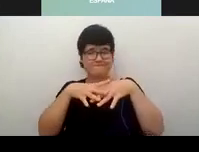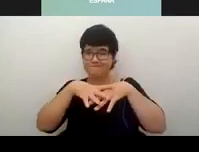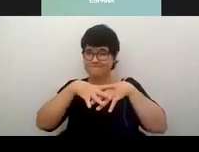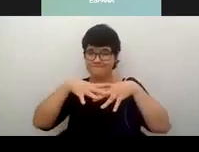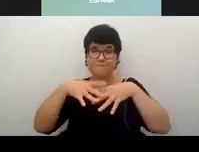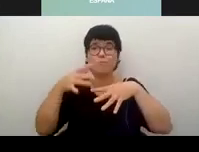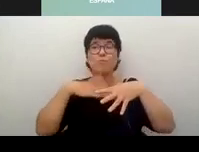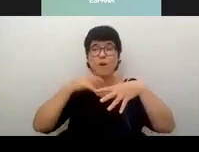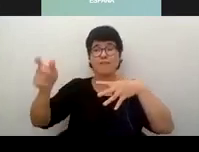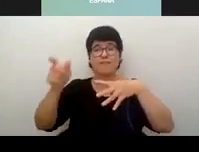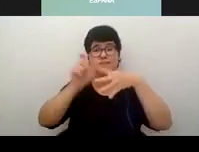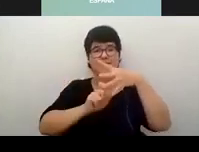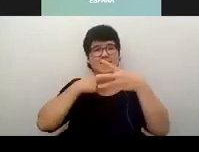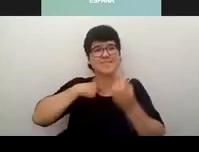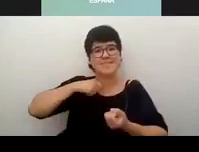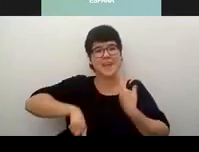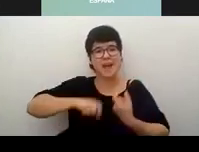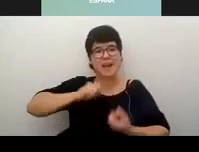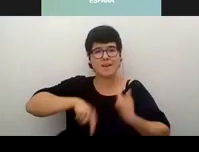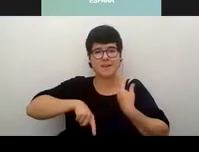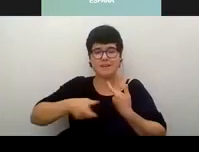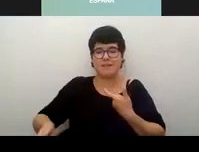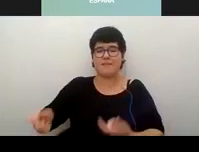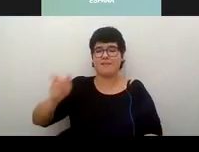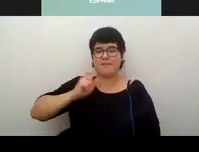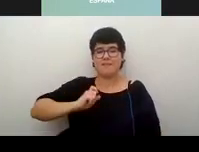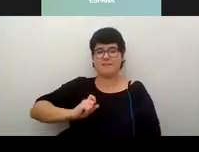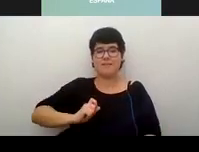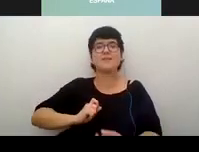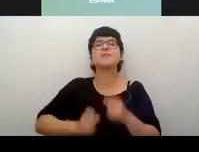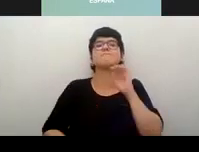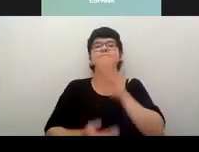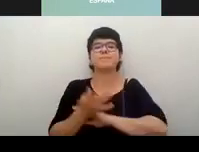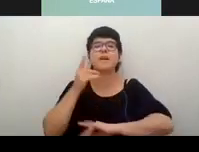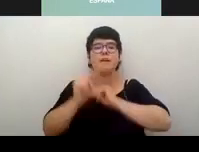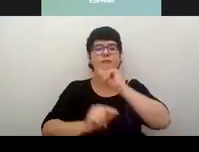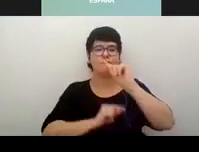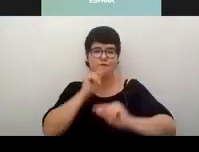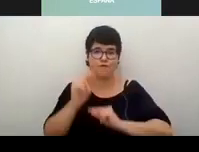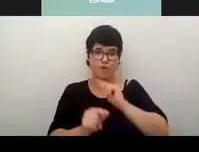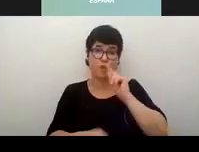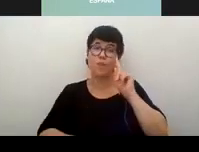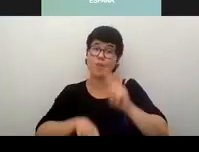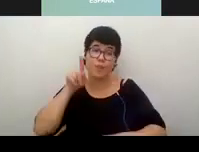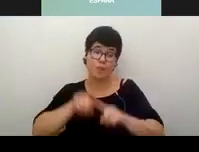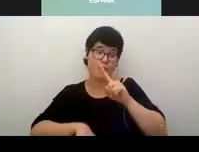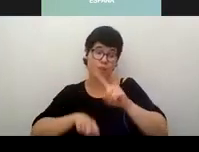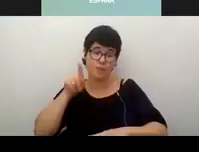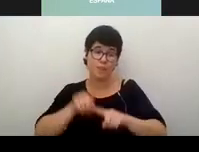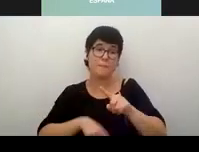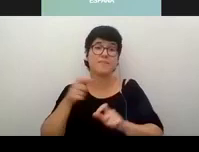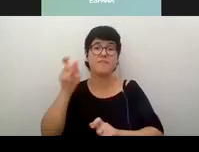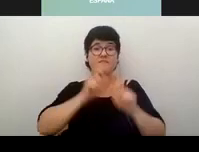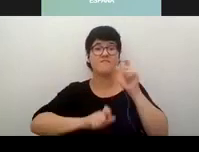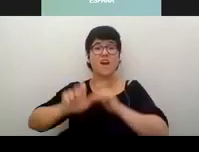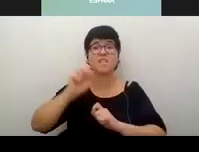bacteria podría entrar a la sangre y generar alguna infección que en algunos casos, dependiendo de la cantidad de bacterias que entren o de